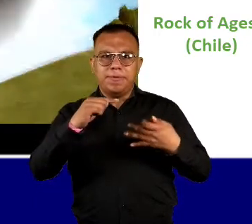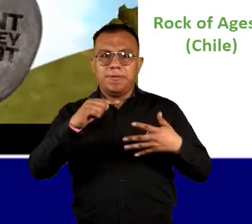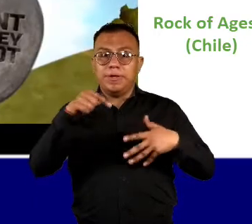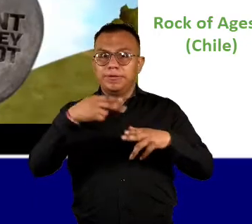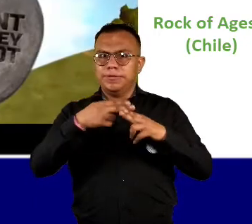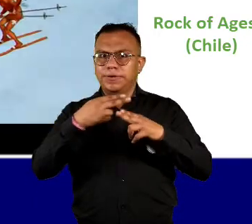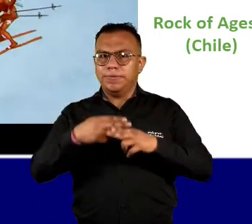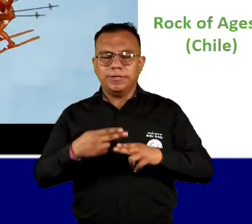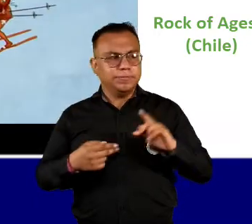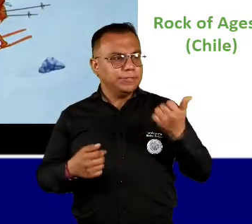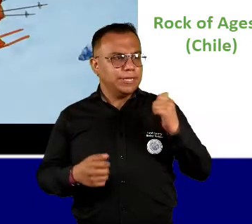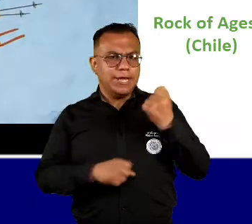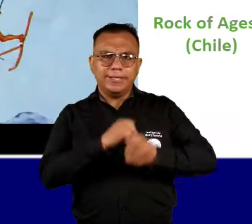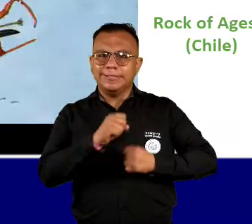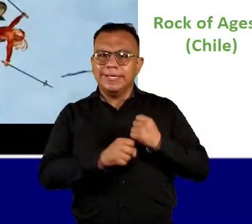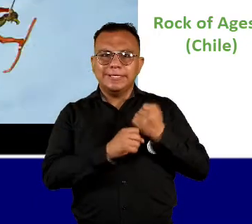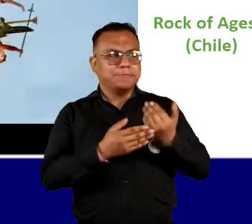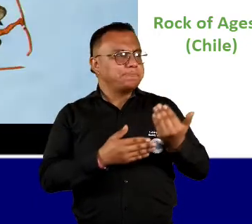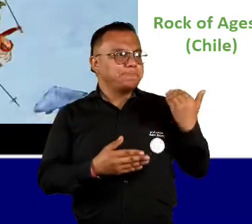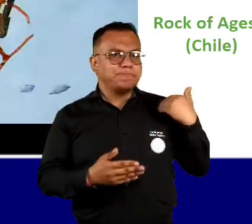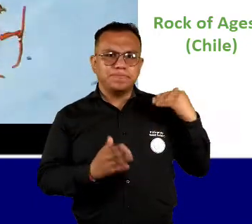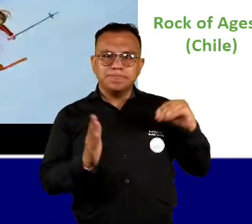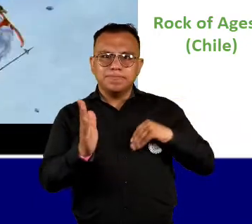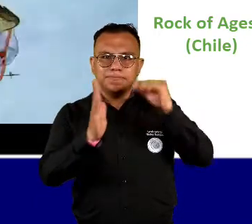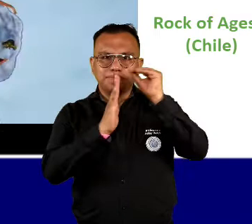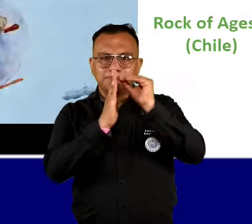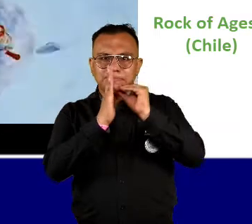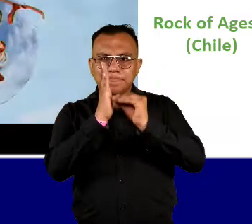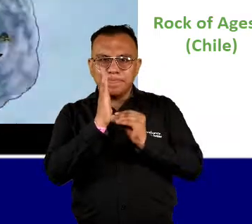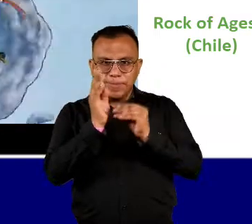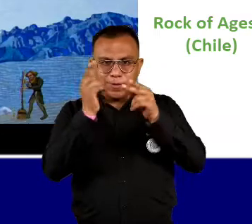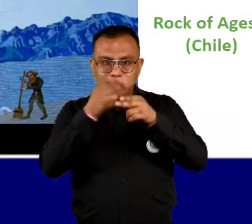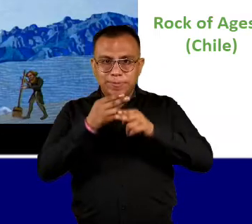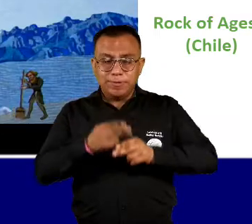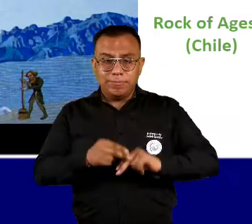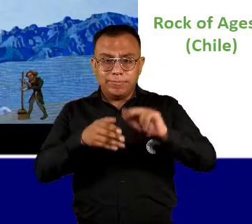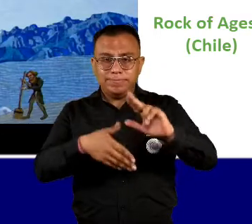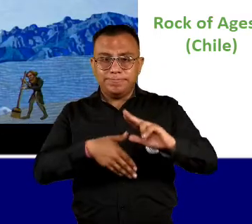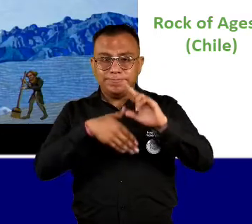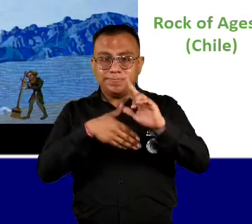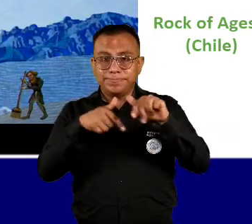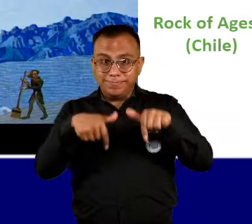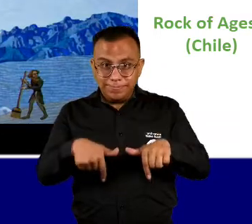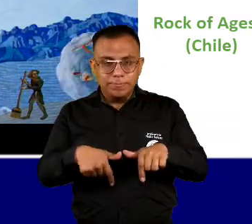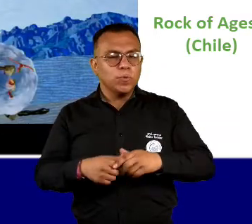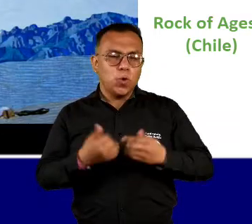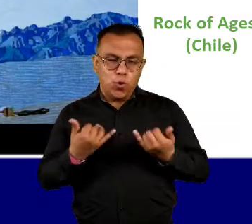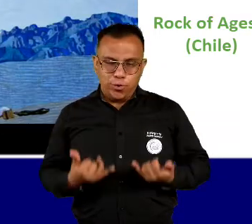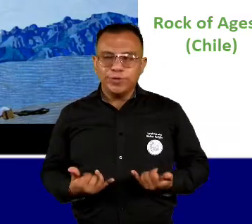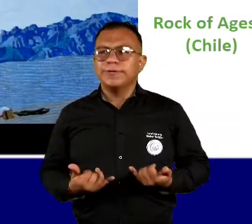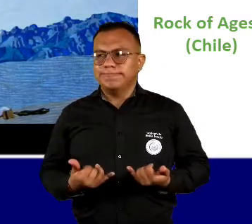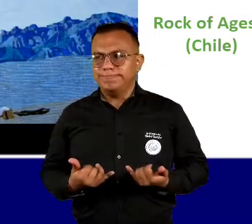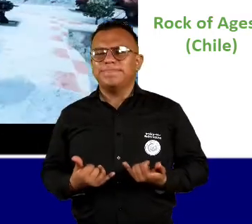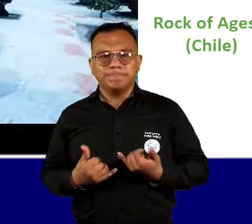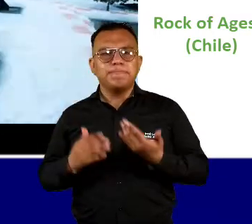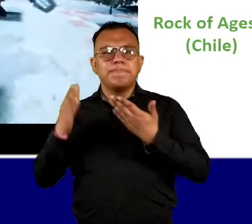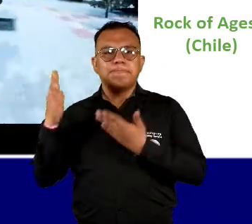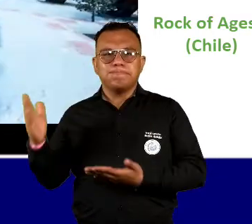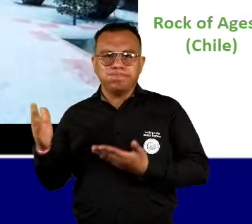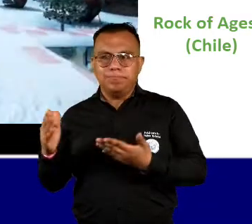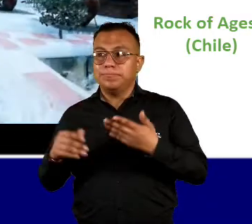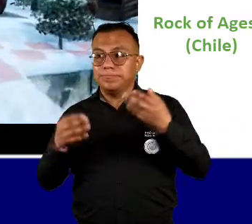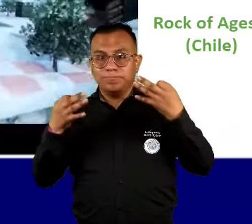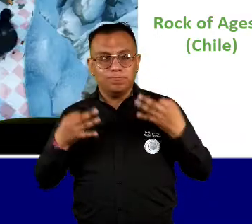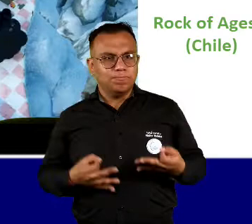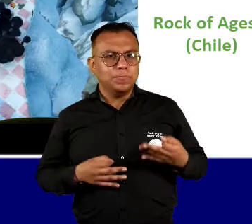charla hace 10 años era muy difícil poner un montón de títulos latinoamericanos que estuvieran ahí hoy en día yo puse dos